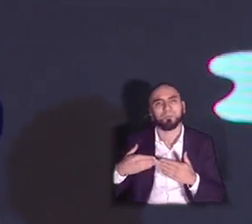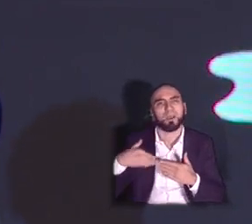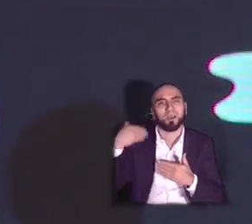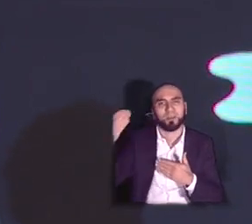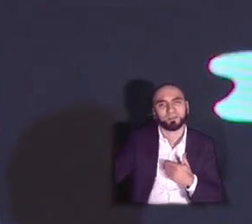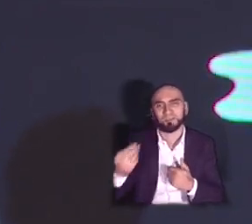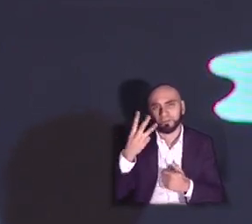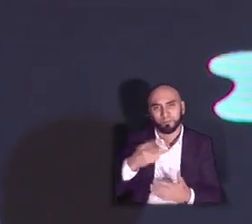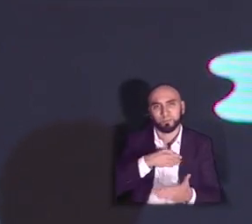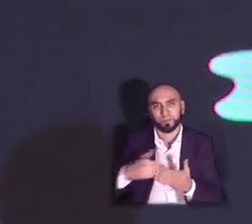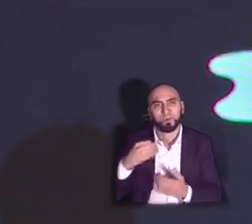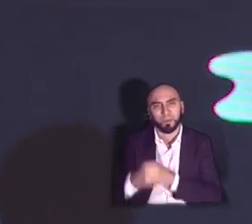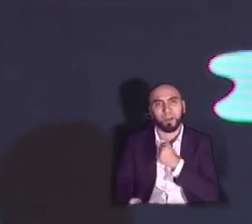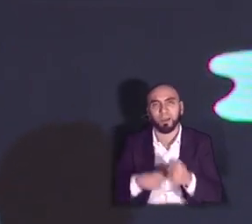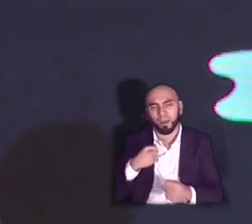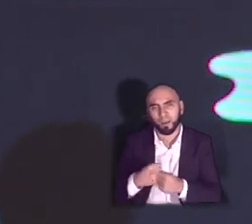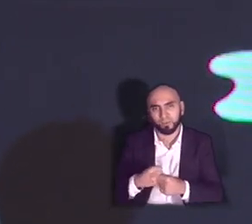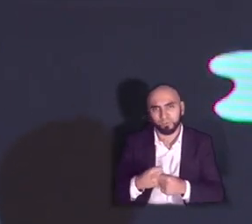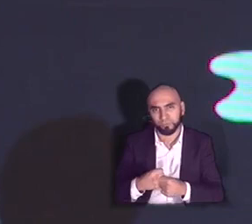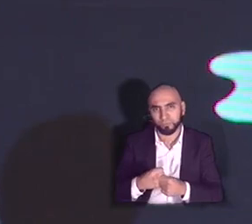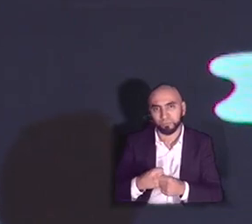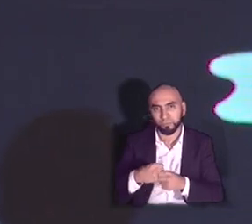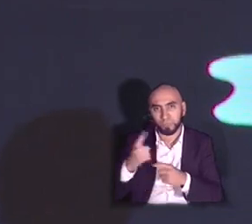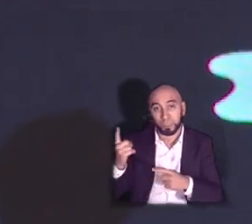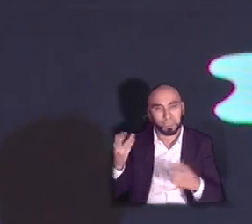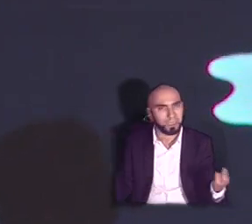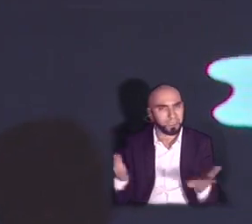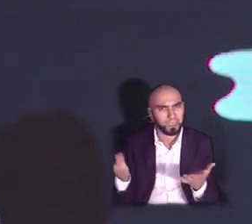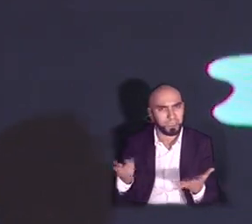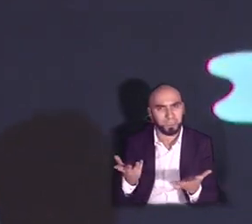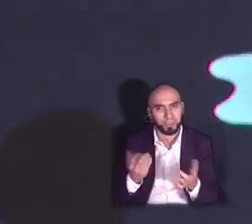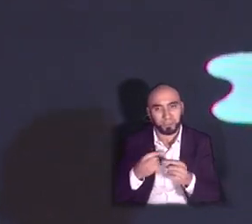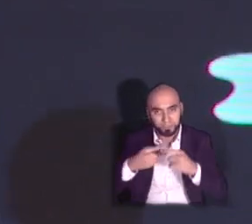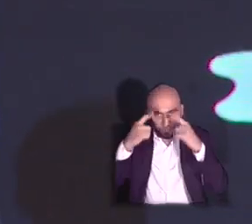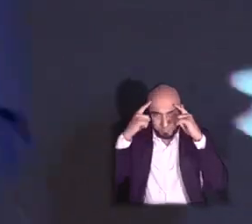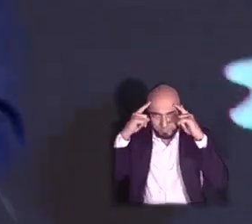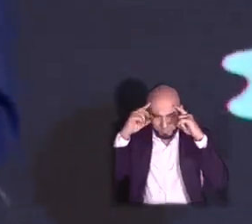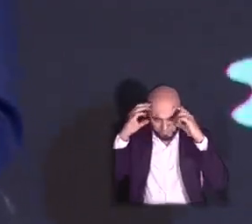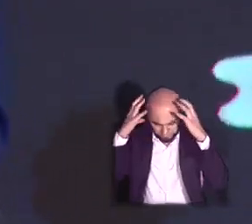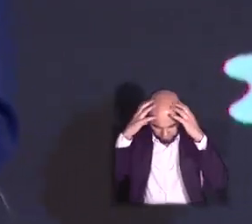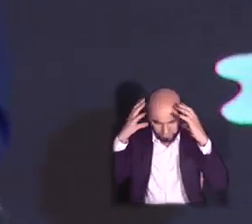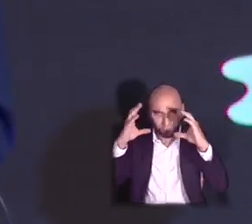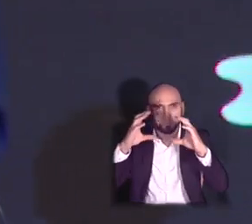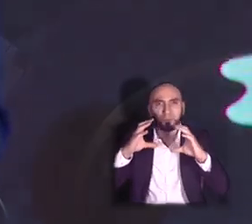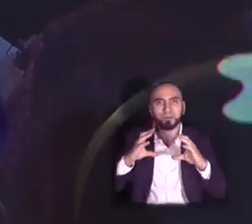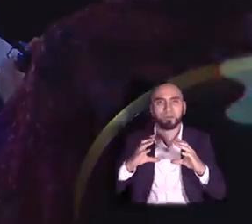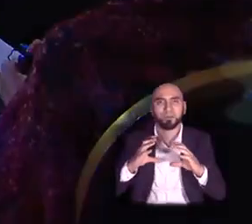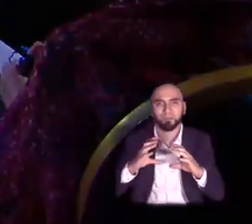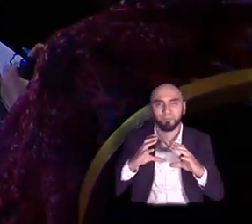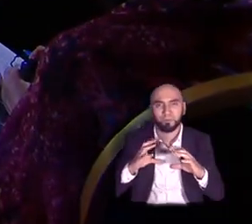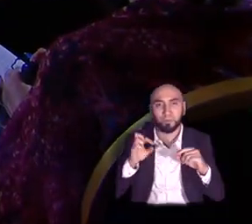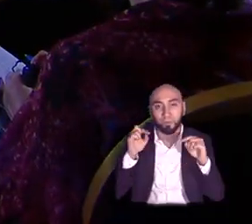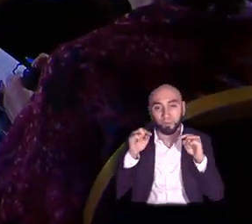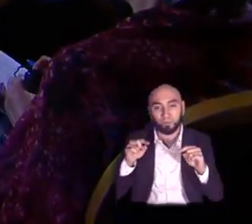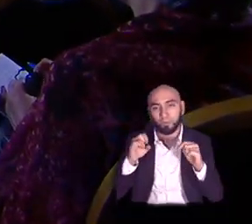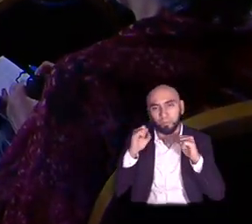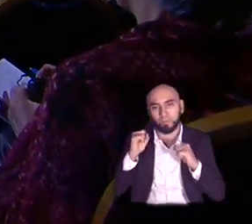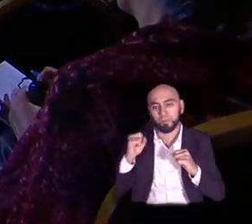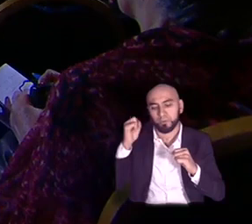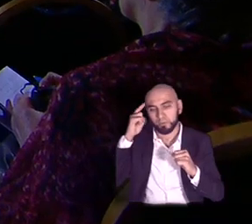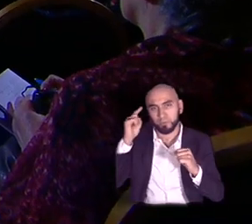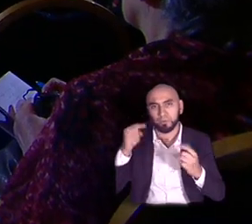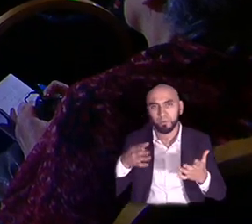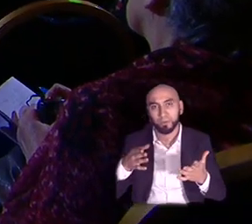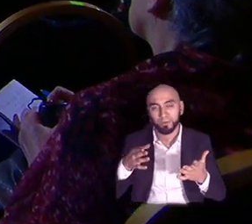el agrandamiento del cerebro. Podría desinflar como un globo. Entonces,